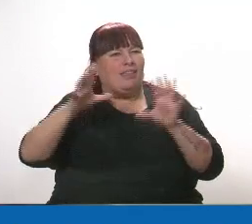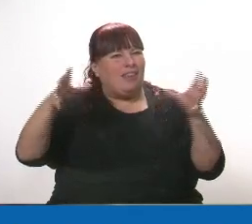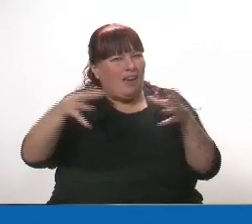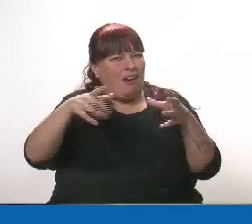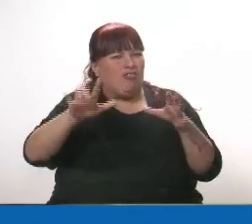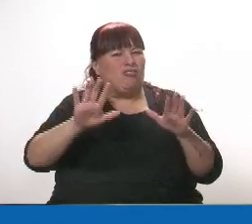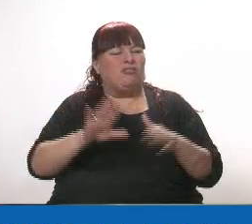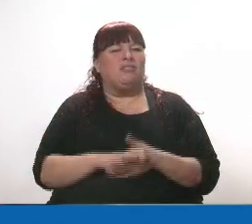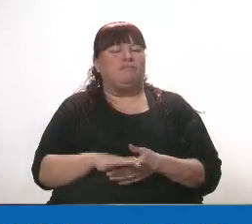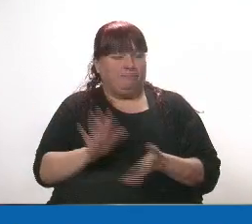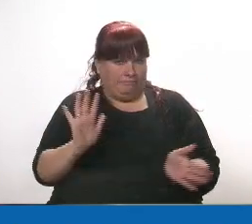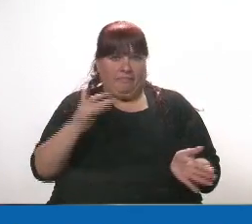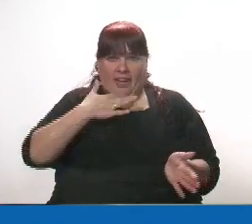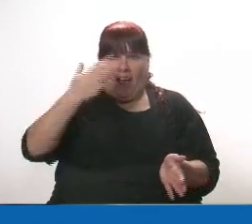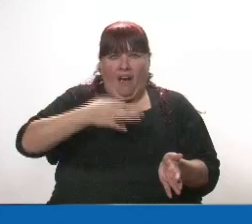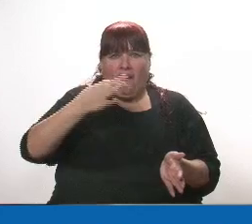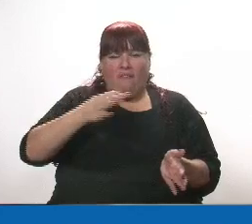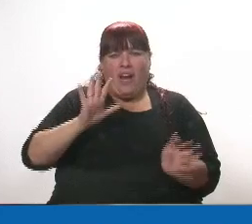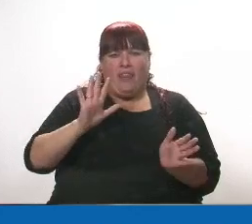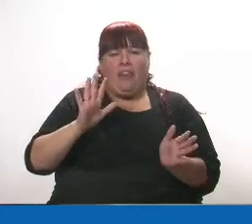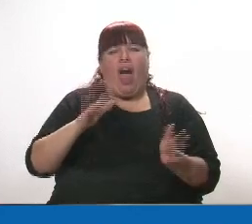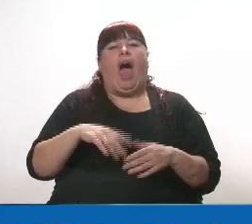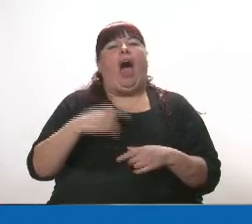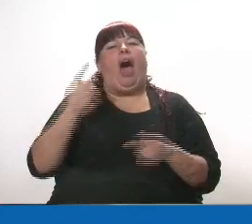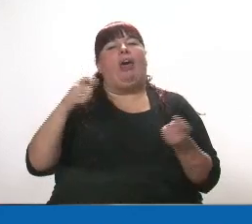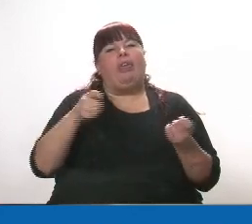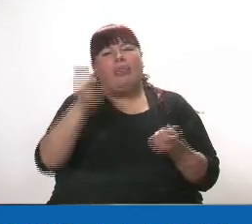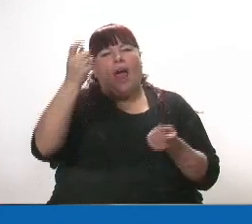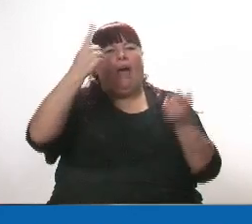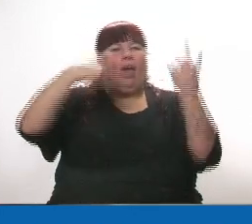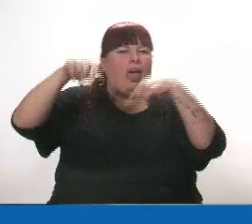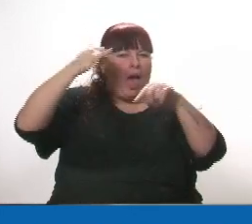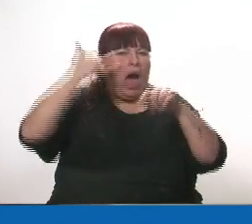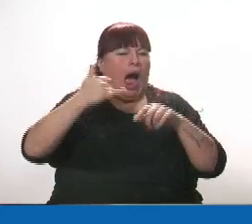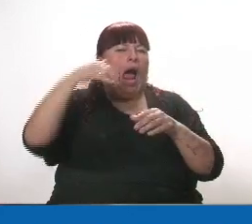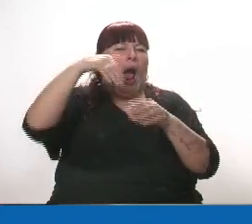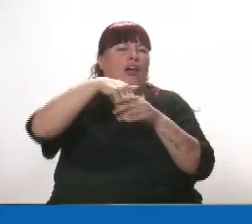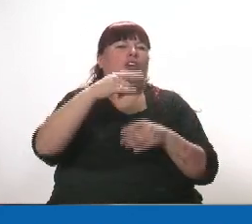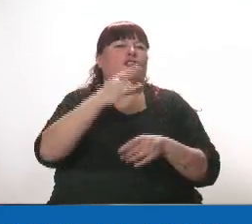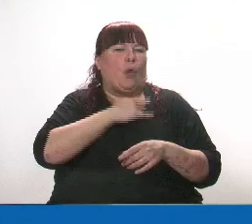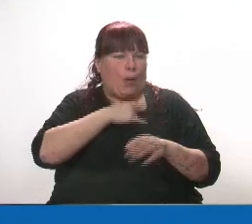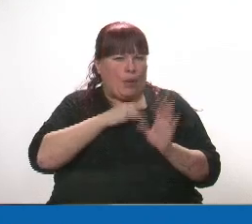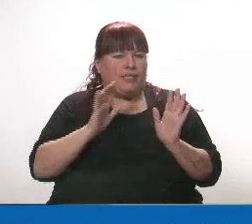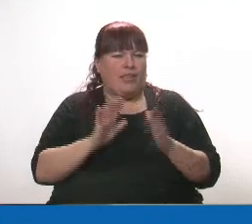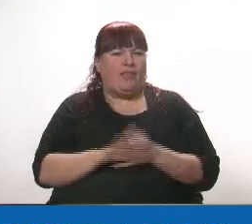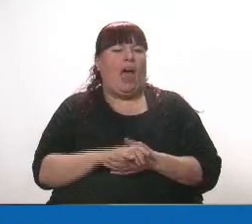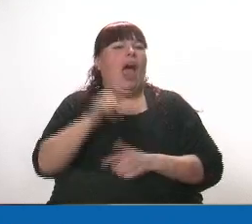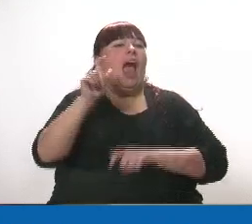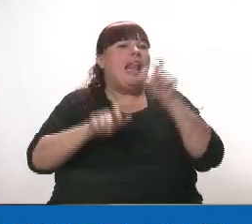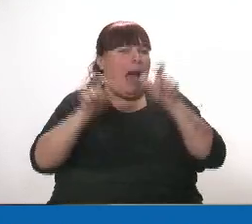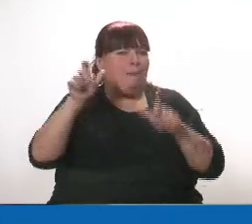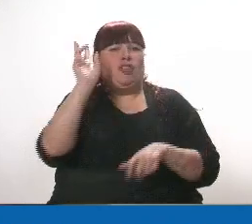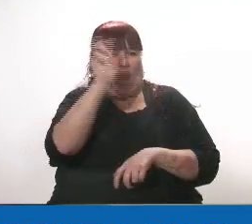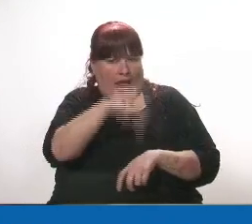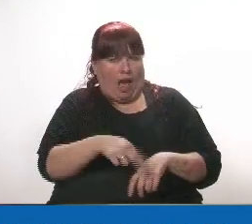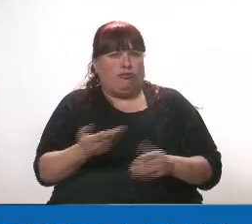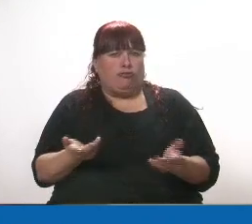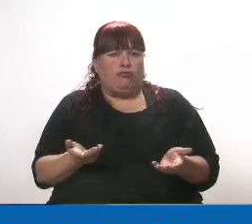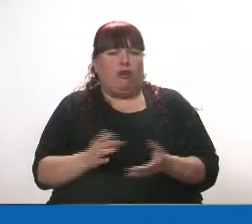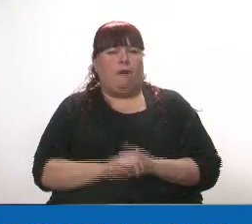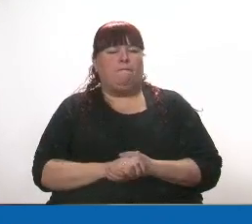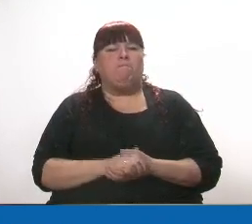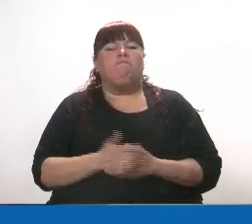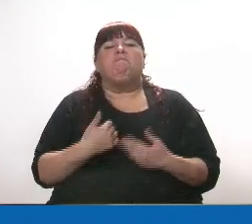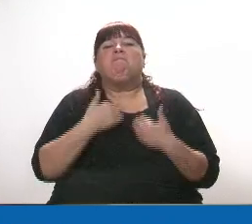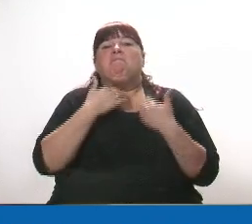Entonces es verdad que hay mucha burocracia en las universidades y la gente tiene razón y